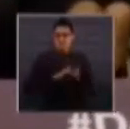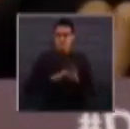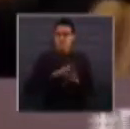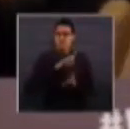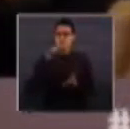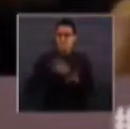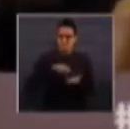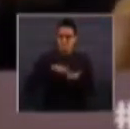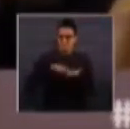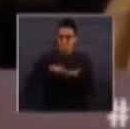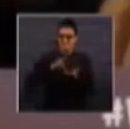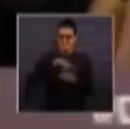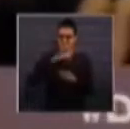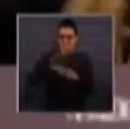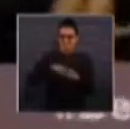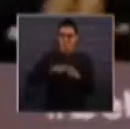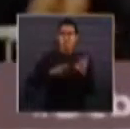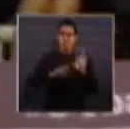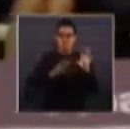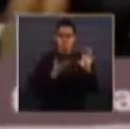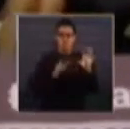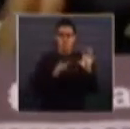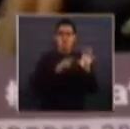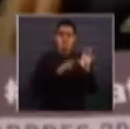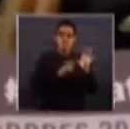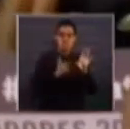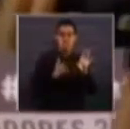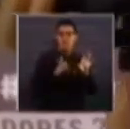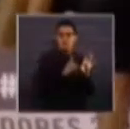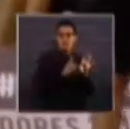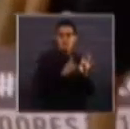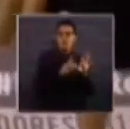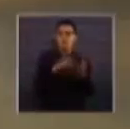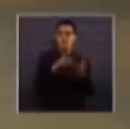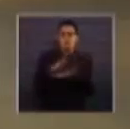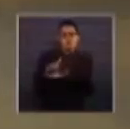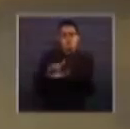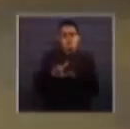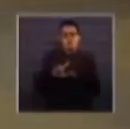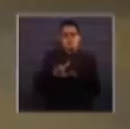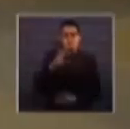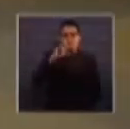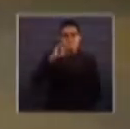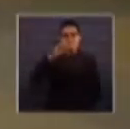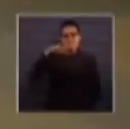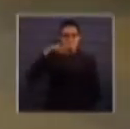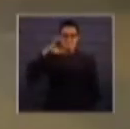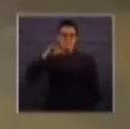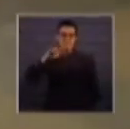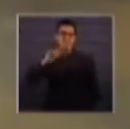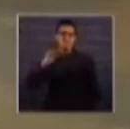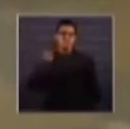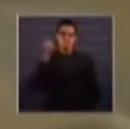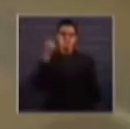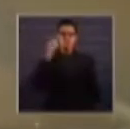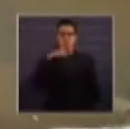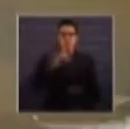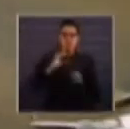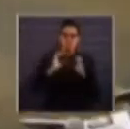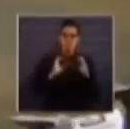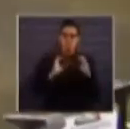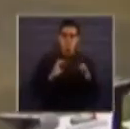entidad, apoyarnos en la ciencia y la tecnología para las energías renovables, para cuidar el